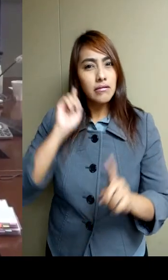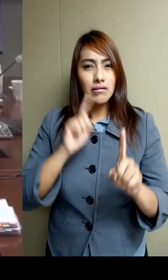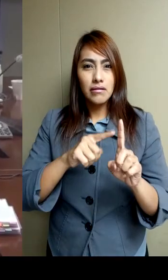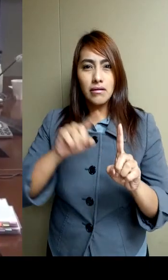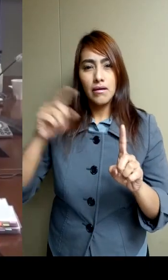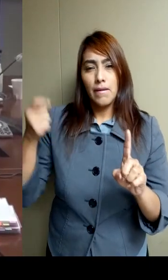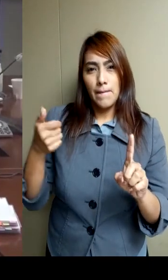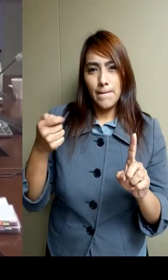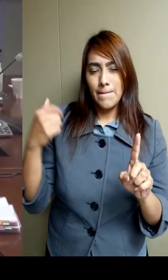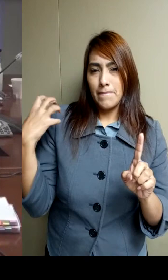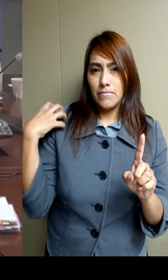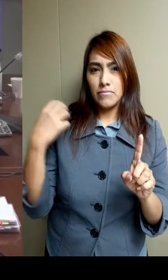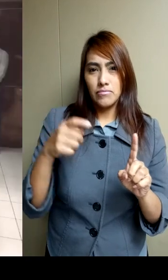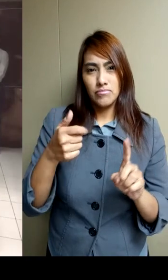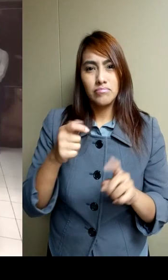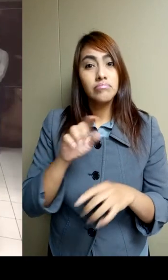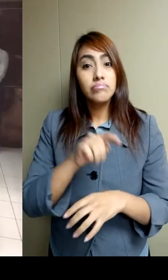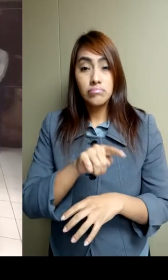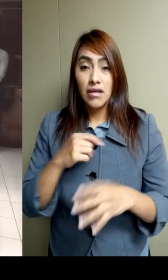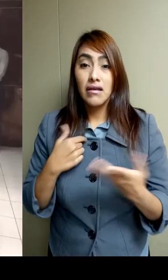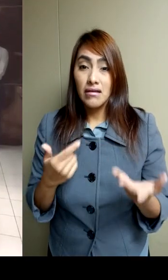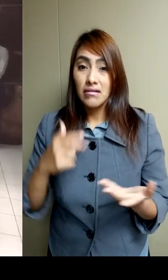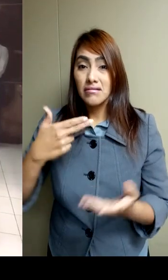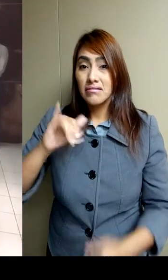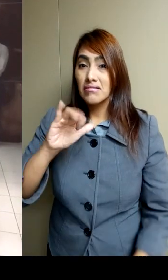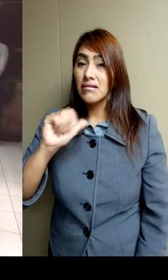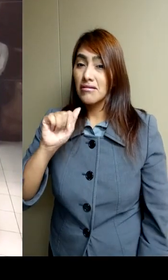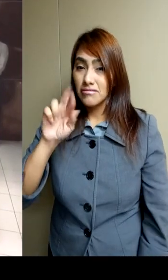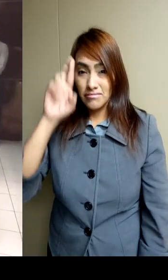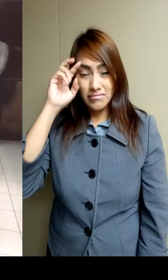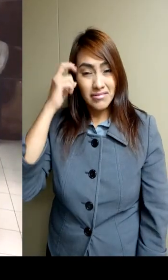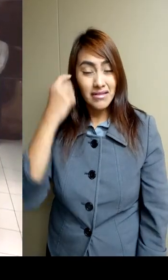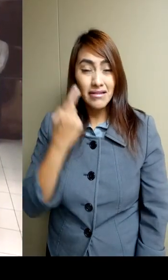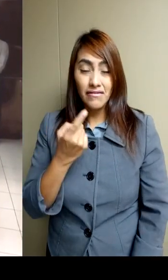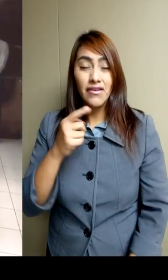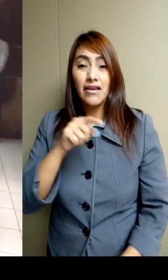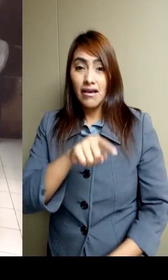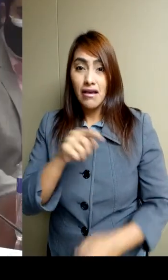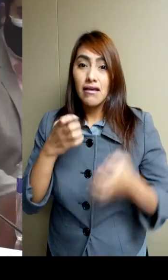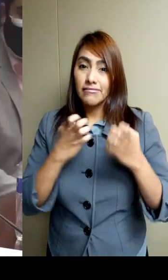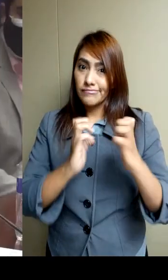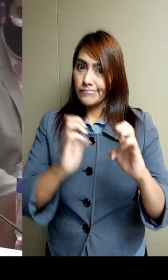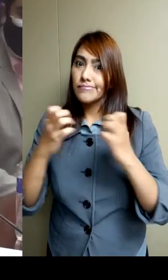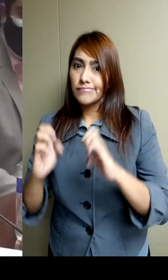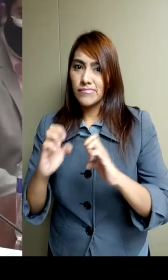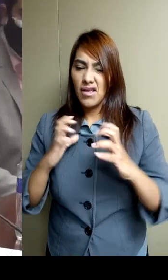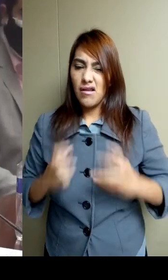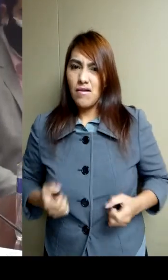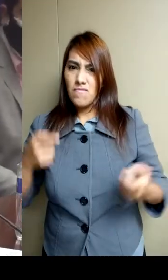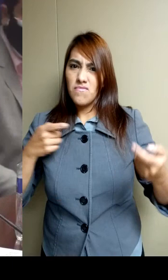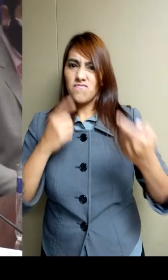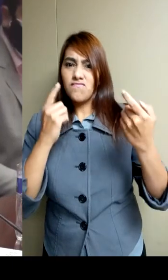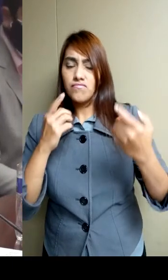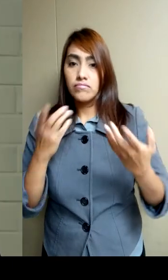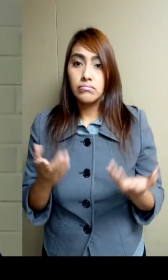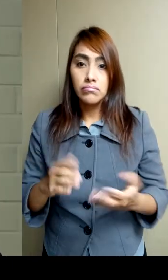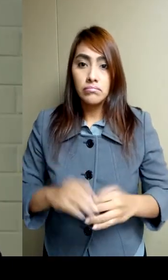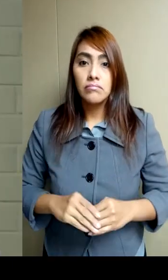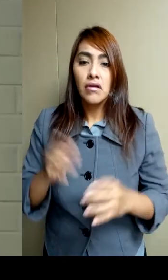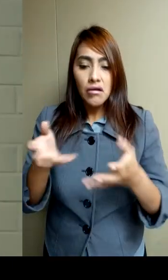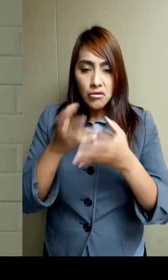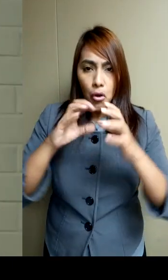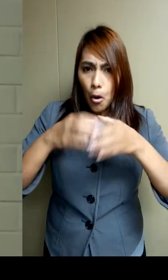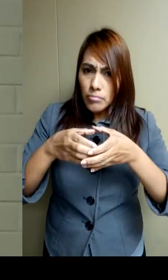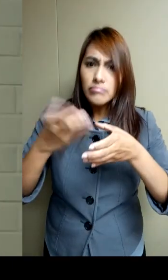en contra del comisionado mauricio arriaza chicas esta podría ser una estrategia de desgaste contra el gobierno advierte argueta